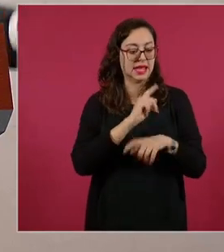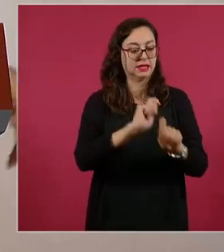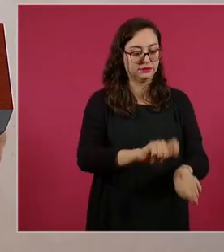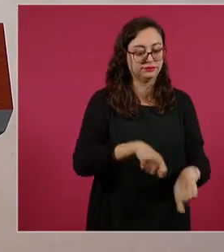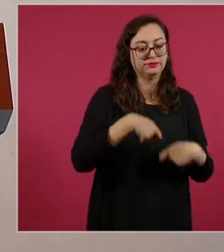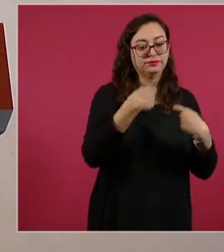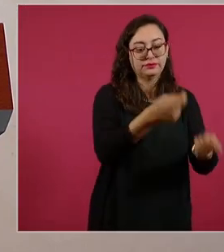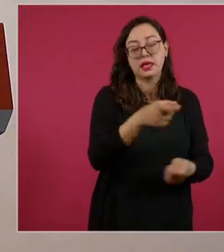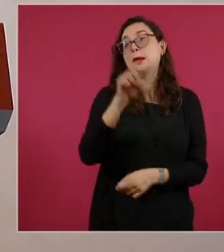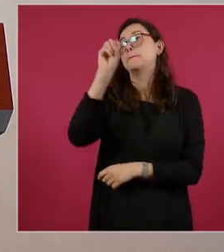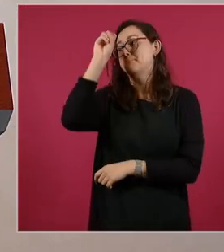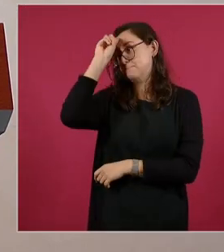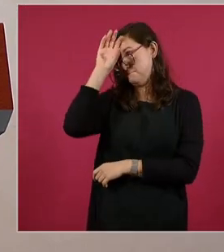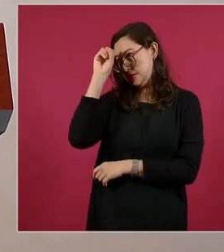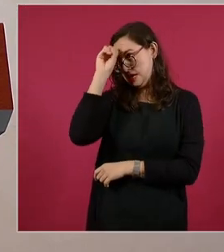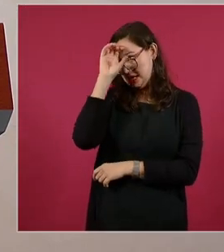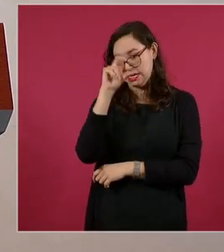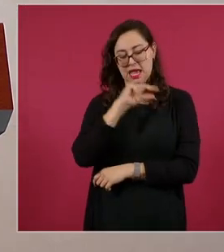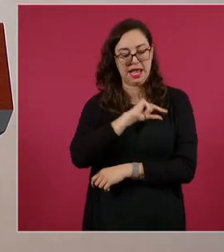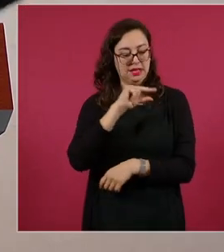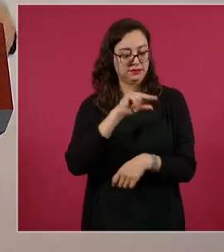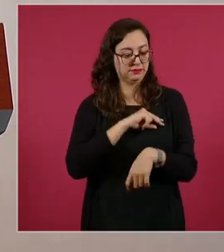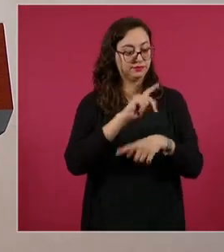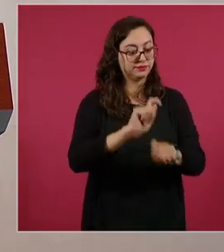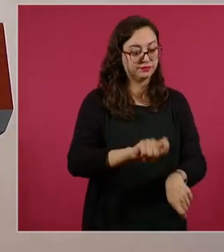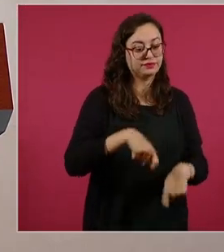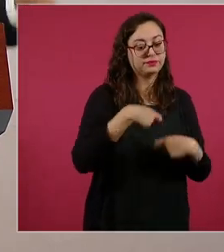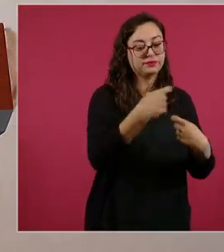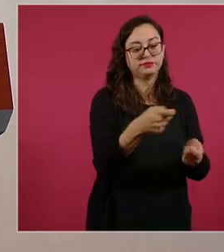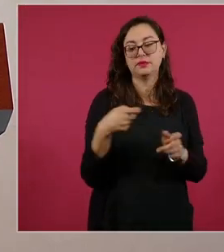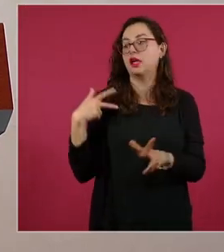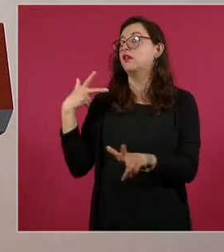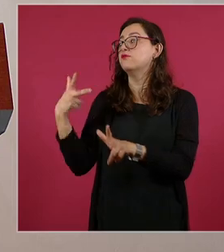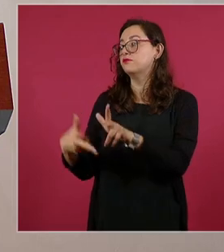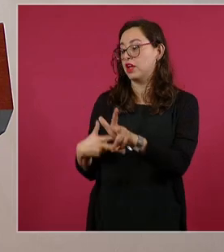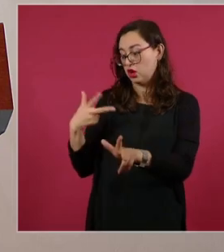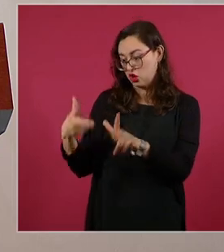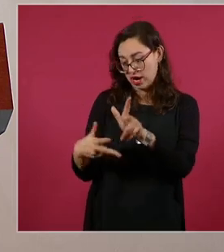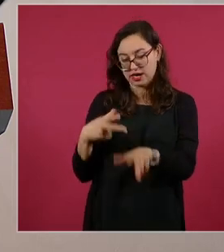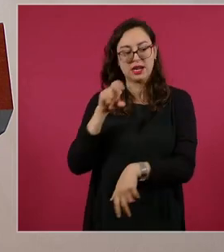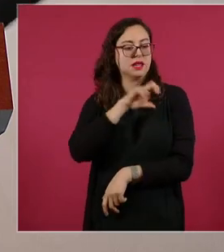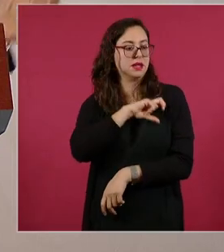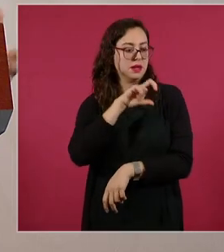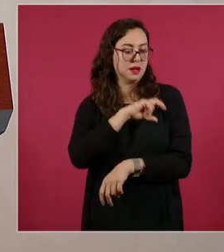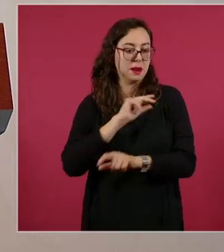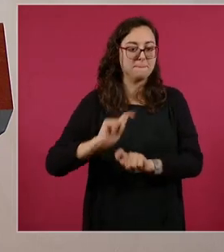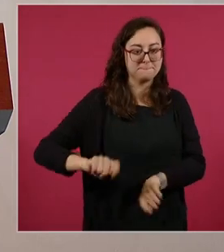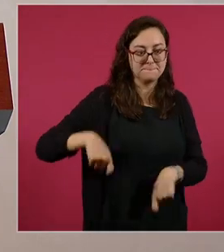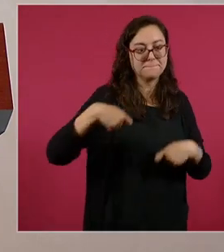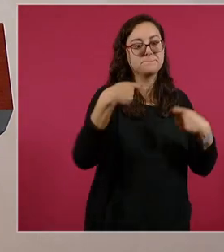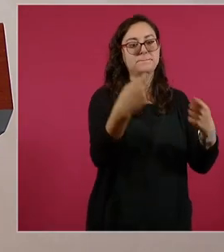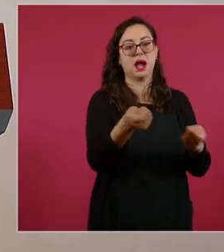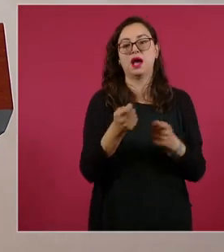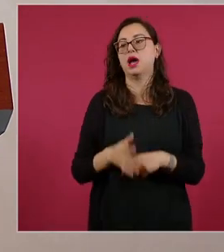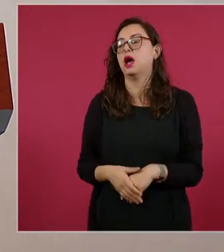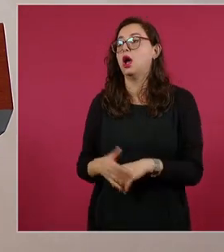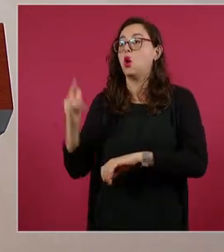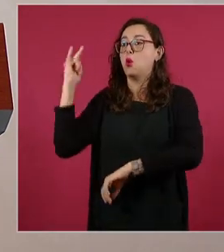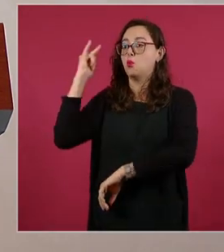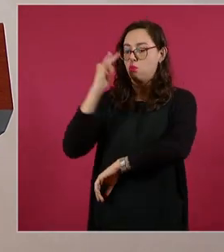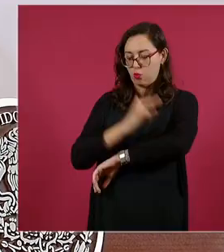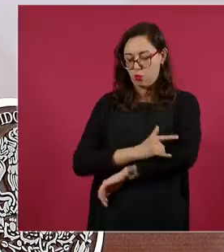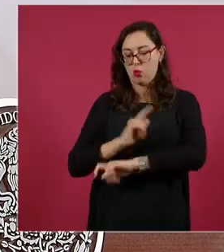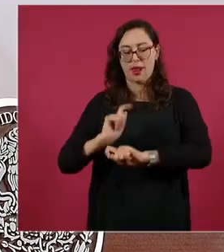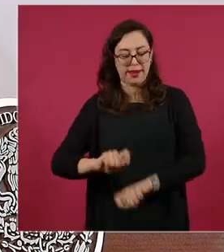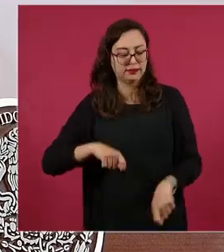ferrocarriles de los puertos de los aeropuertos de todo pues como te